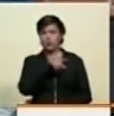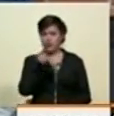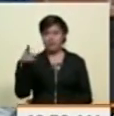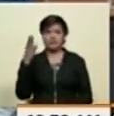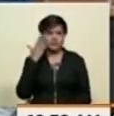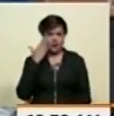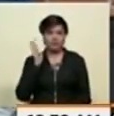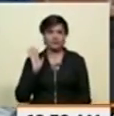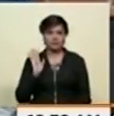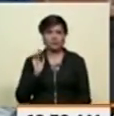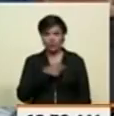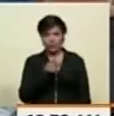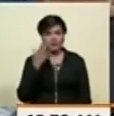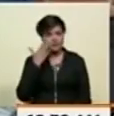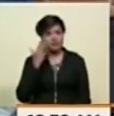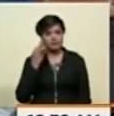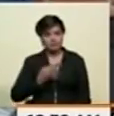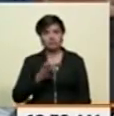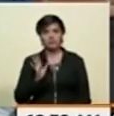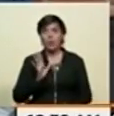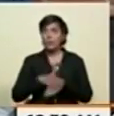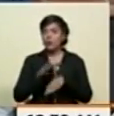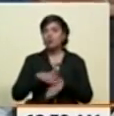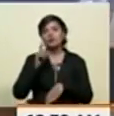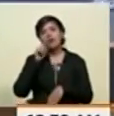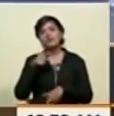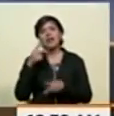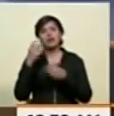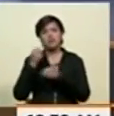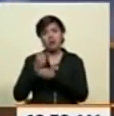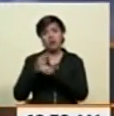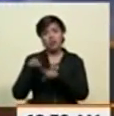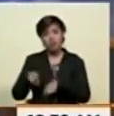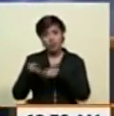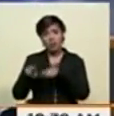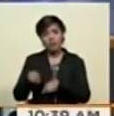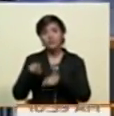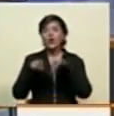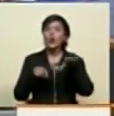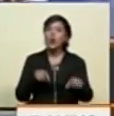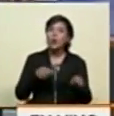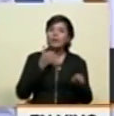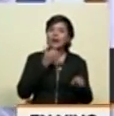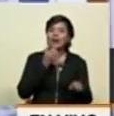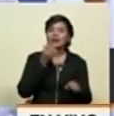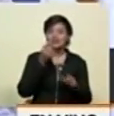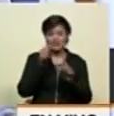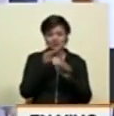bien. Porque ustedes los productores son compradores de cascarilla de arroz,